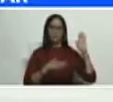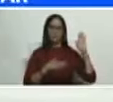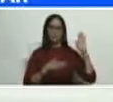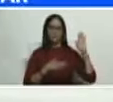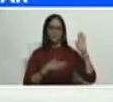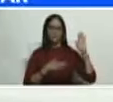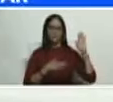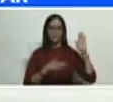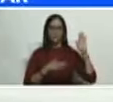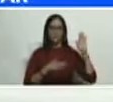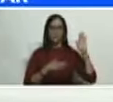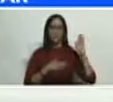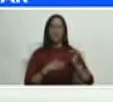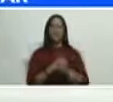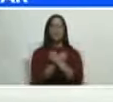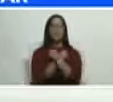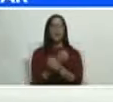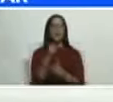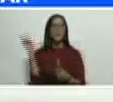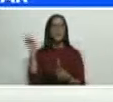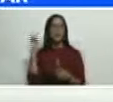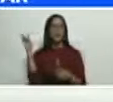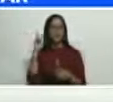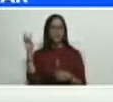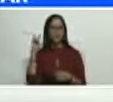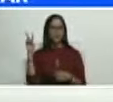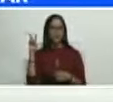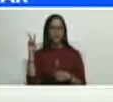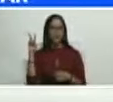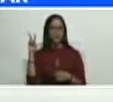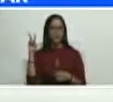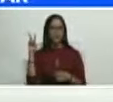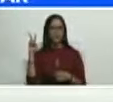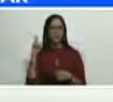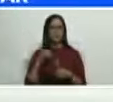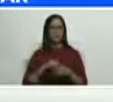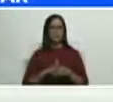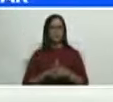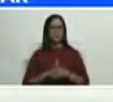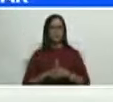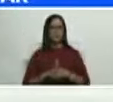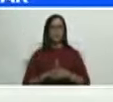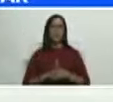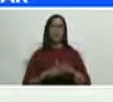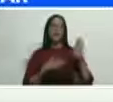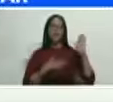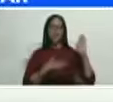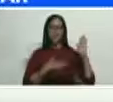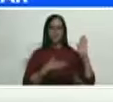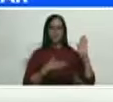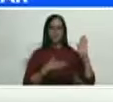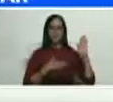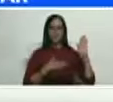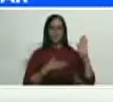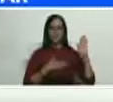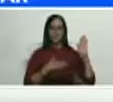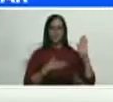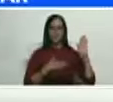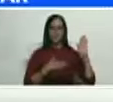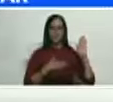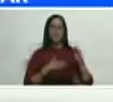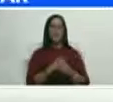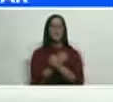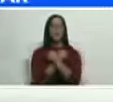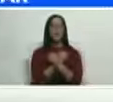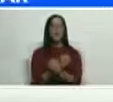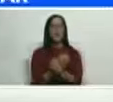juro por amor a Venezuela por amor a Venezuela juro juro por amor